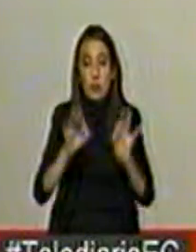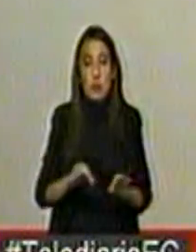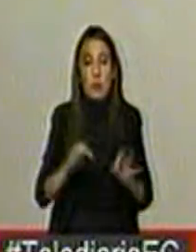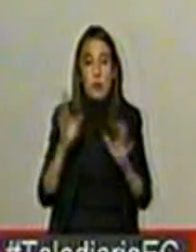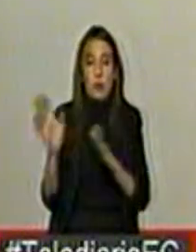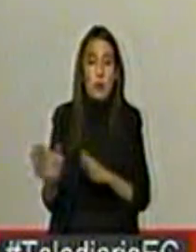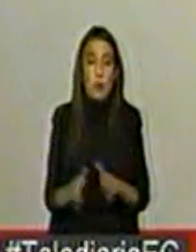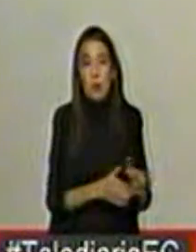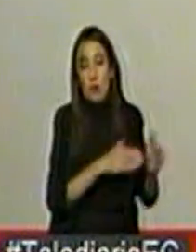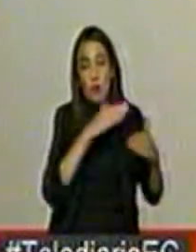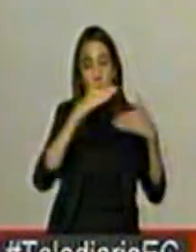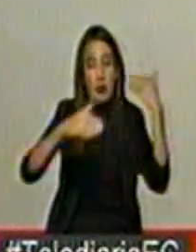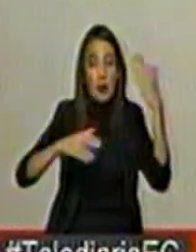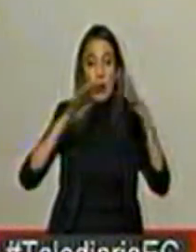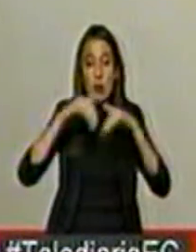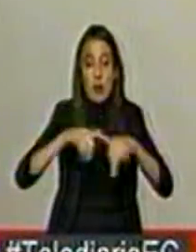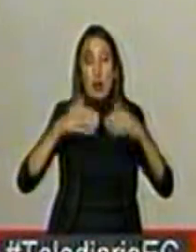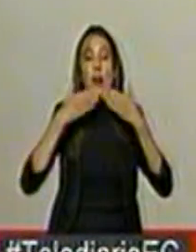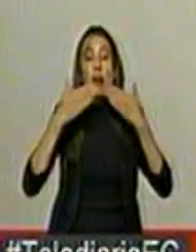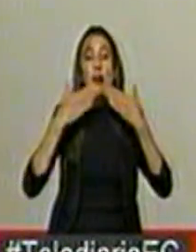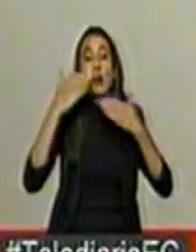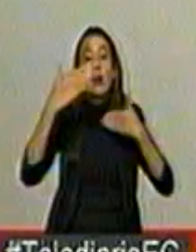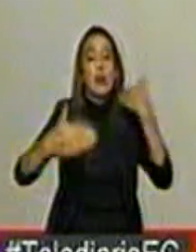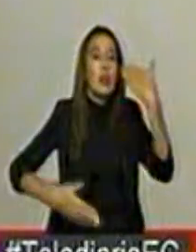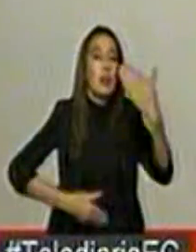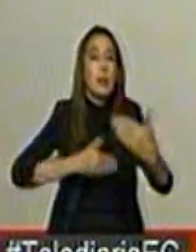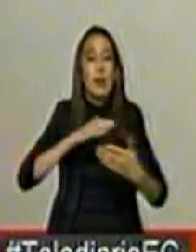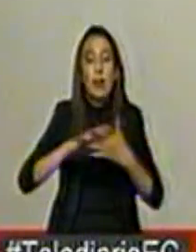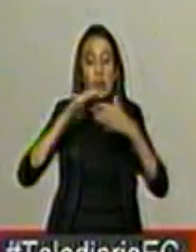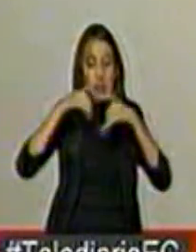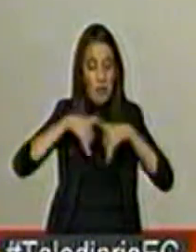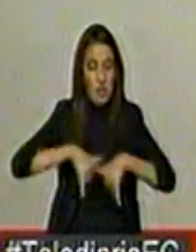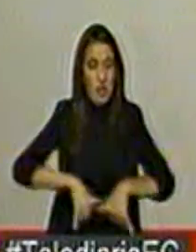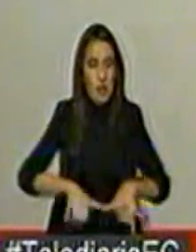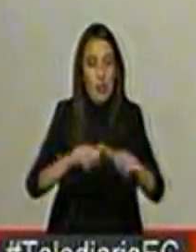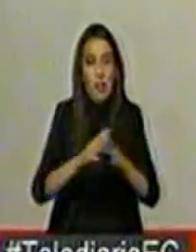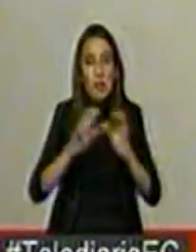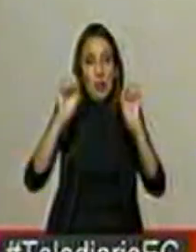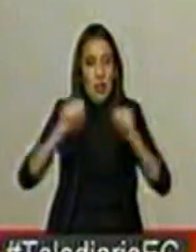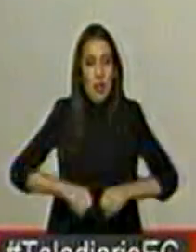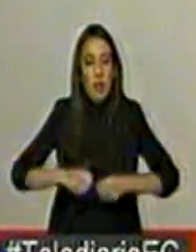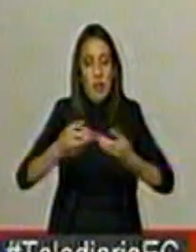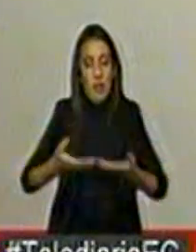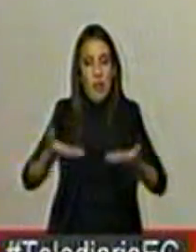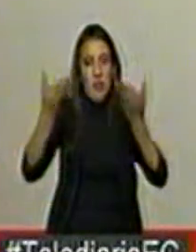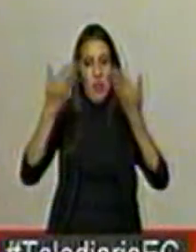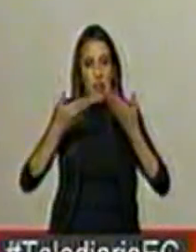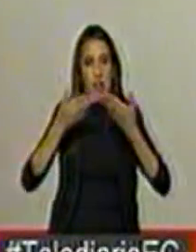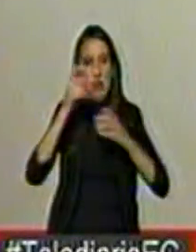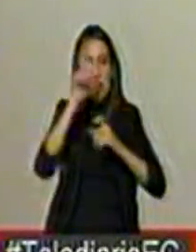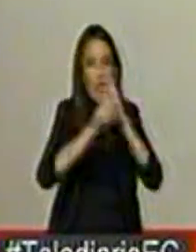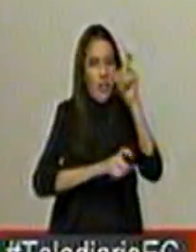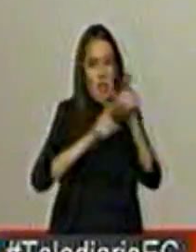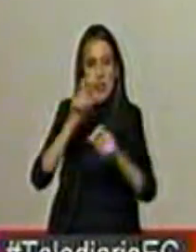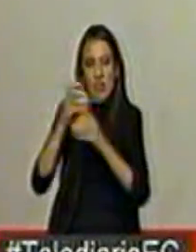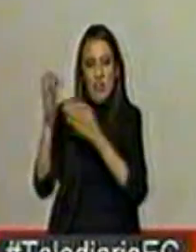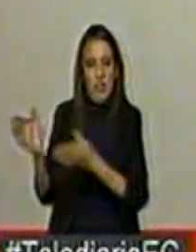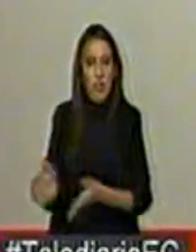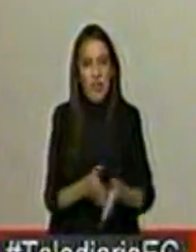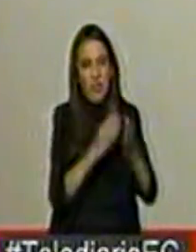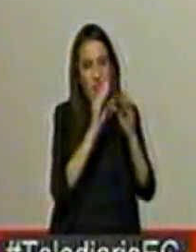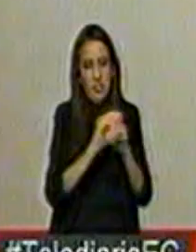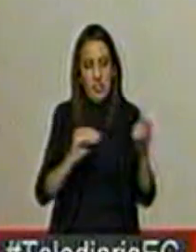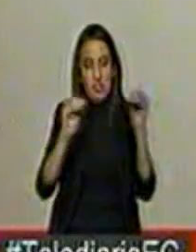radica en que la última causa le permita salir en libertad a una persona que inclusive en